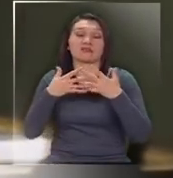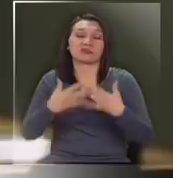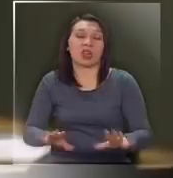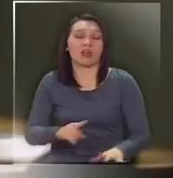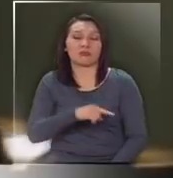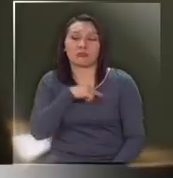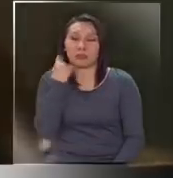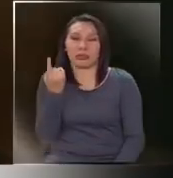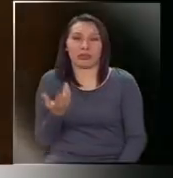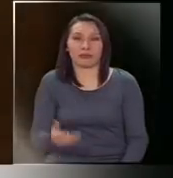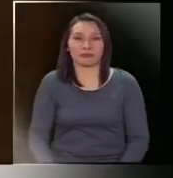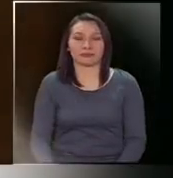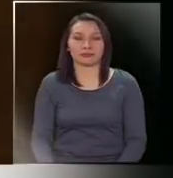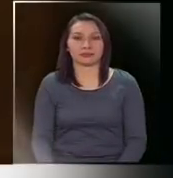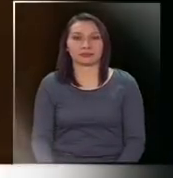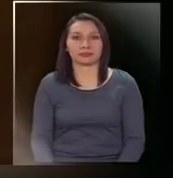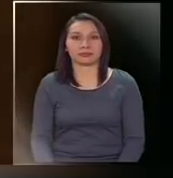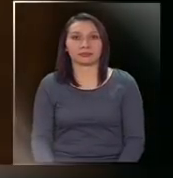perdida.